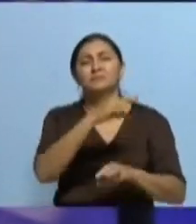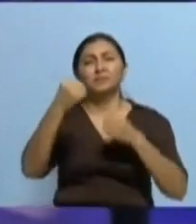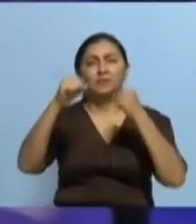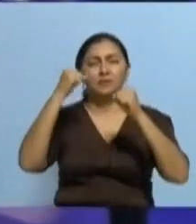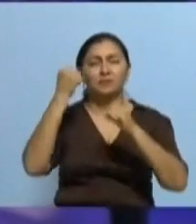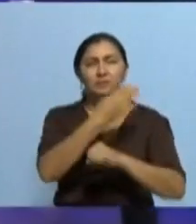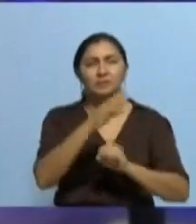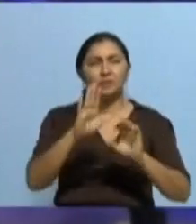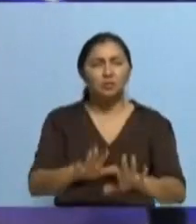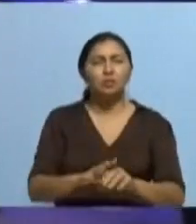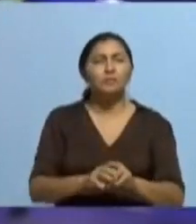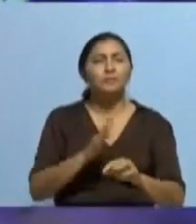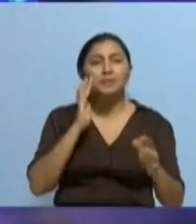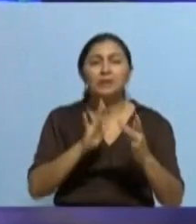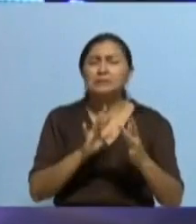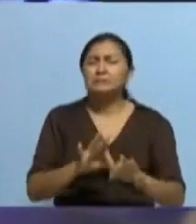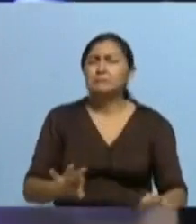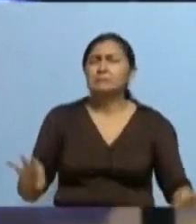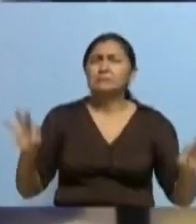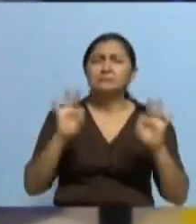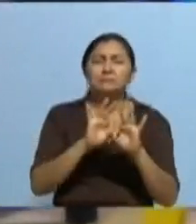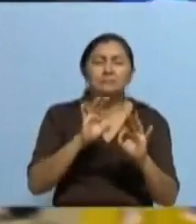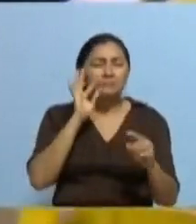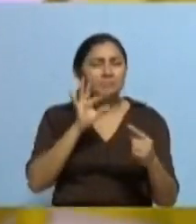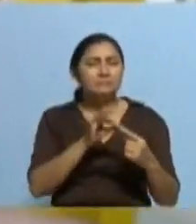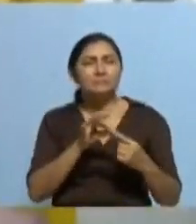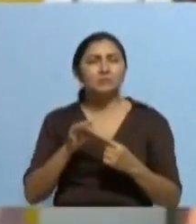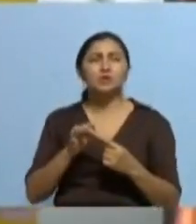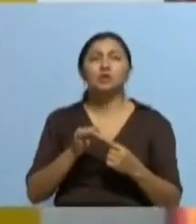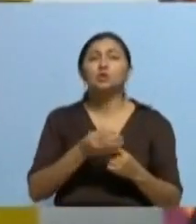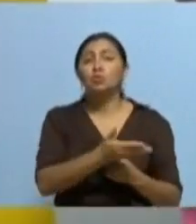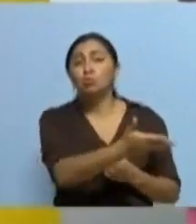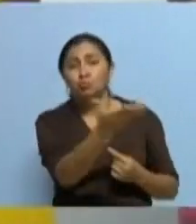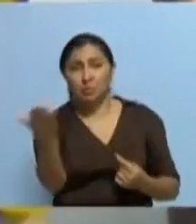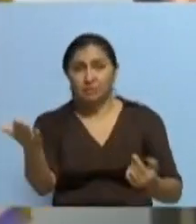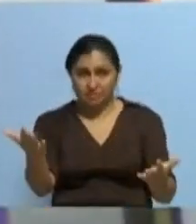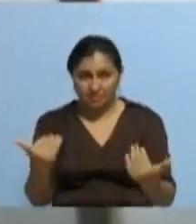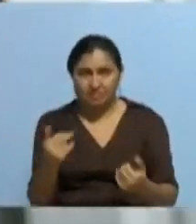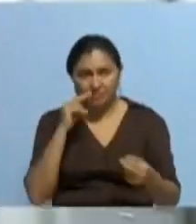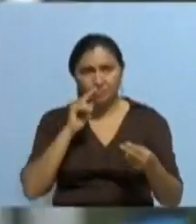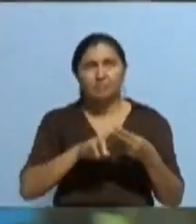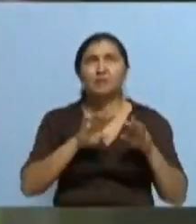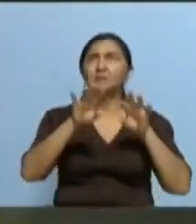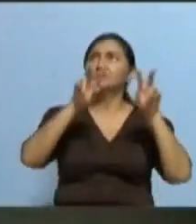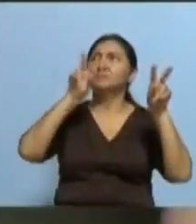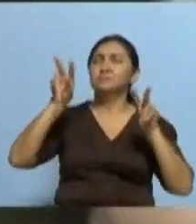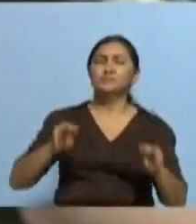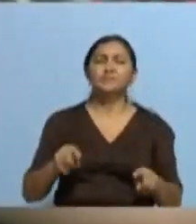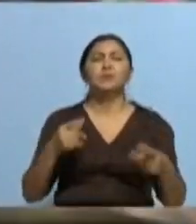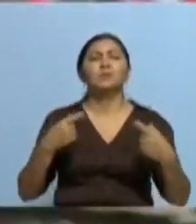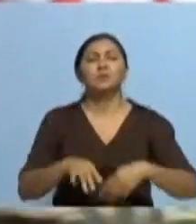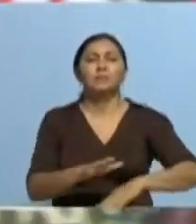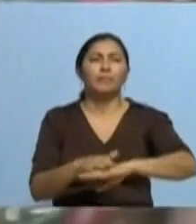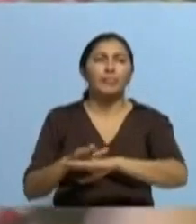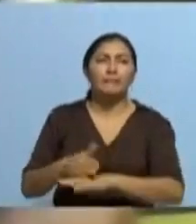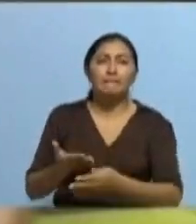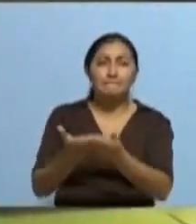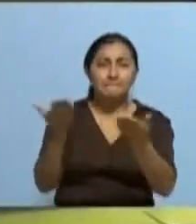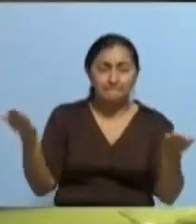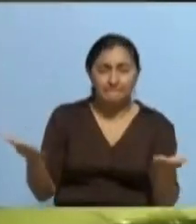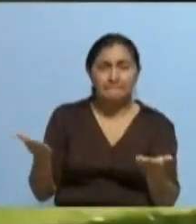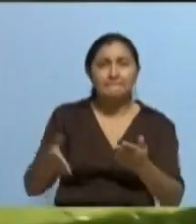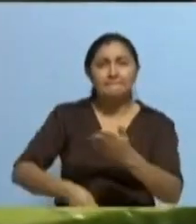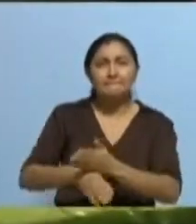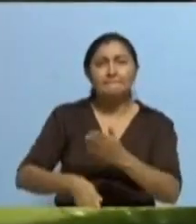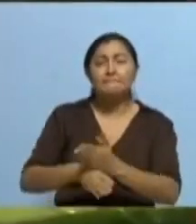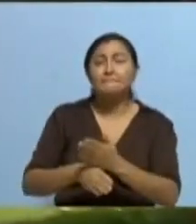Este es un aspecto realmente especial que todos ustedes tienen que conocer. Por eso, amigos televidentes, seguimos aquí en